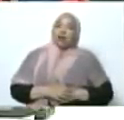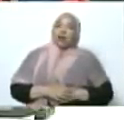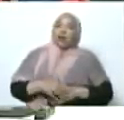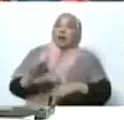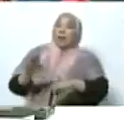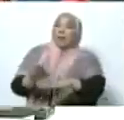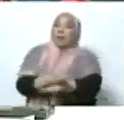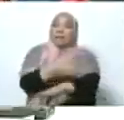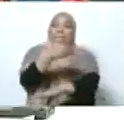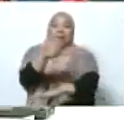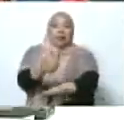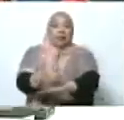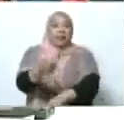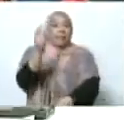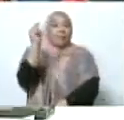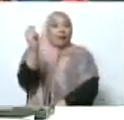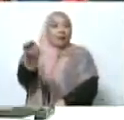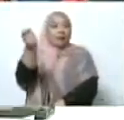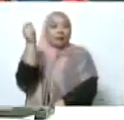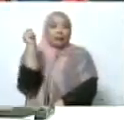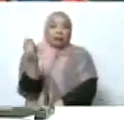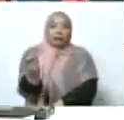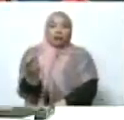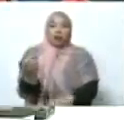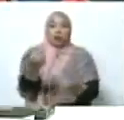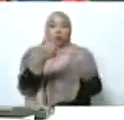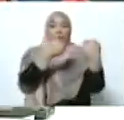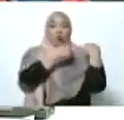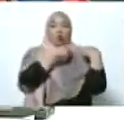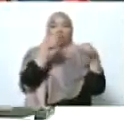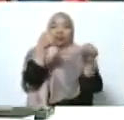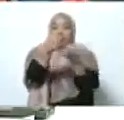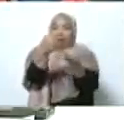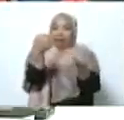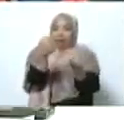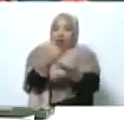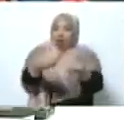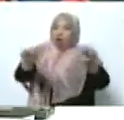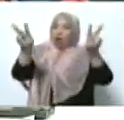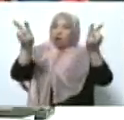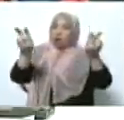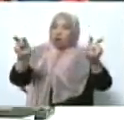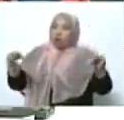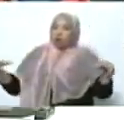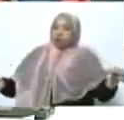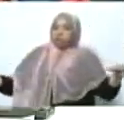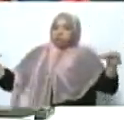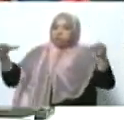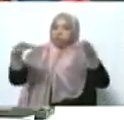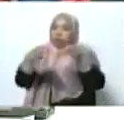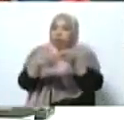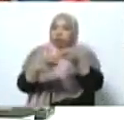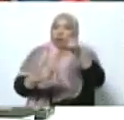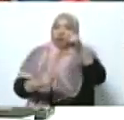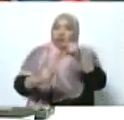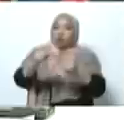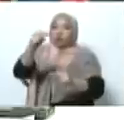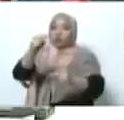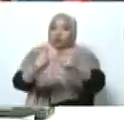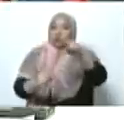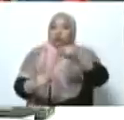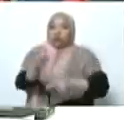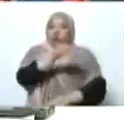este nuevo equipo de trabajo tiene que ver con la construcción de nuestro